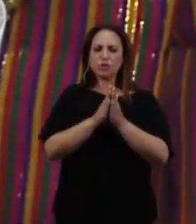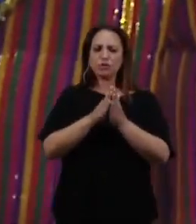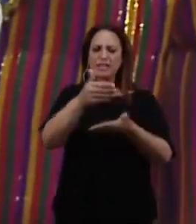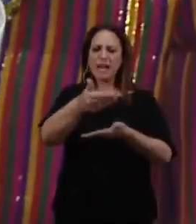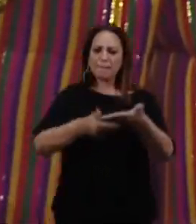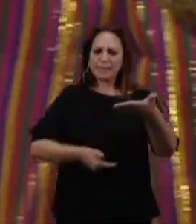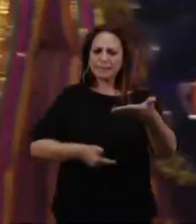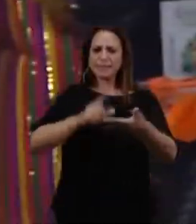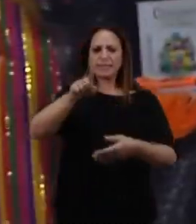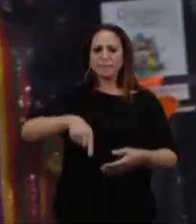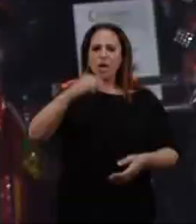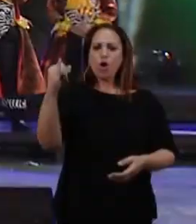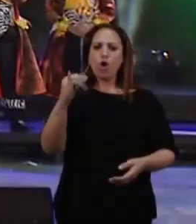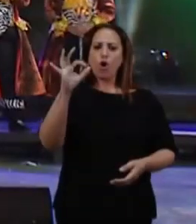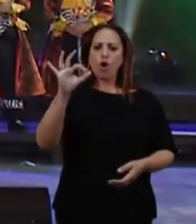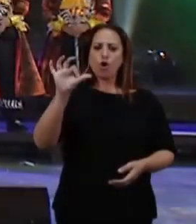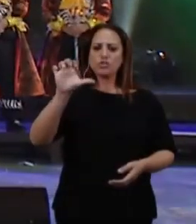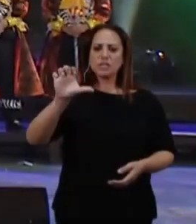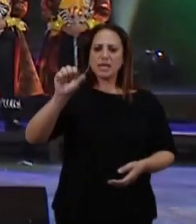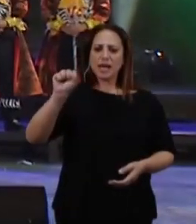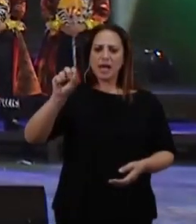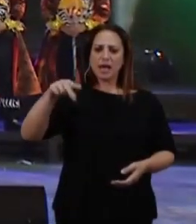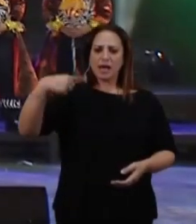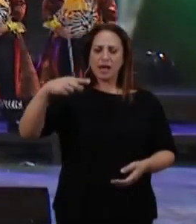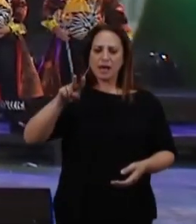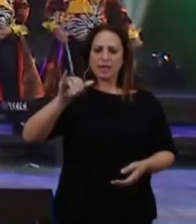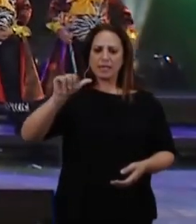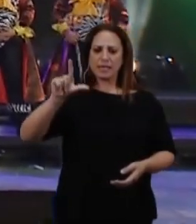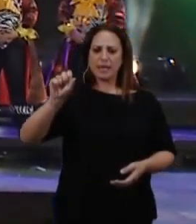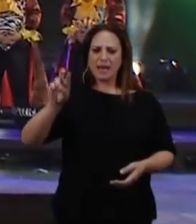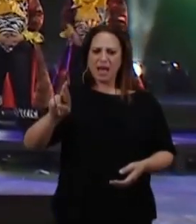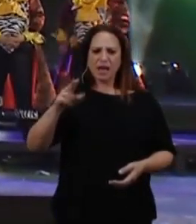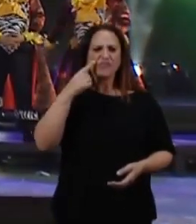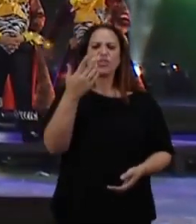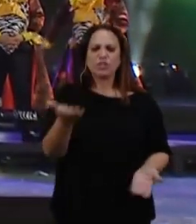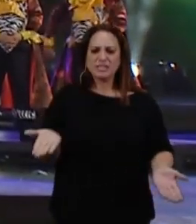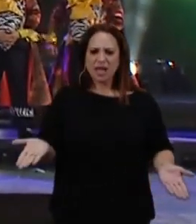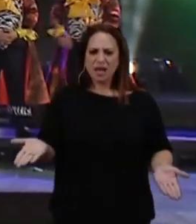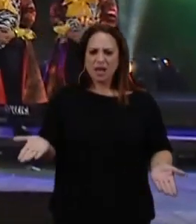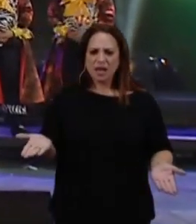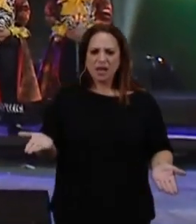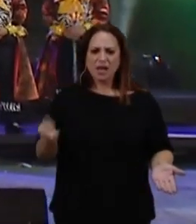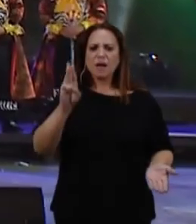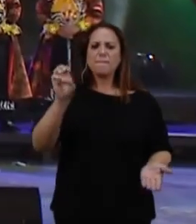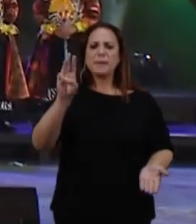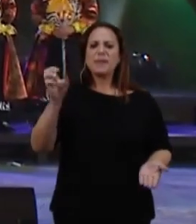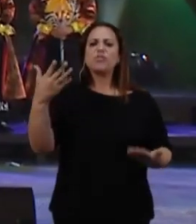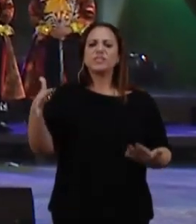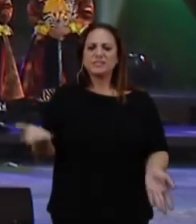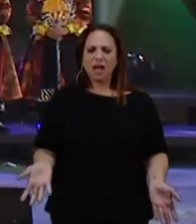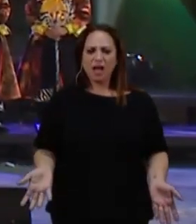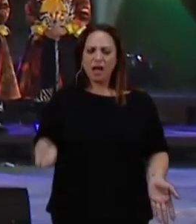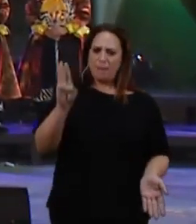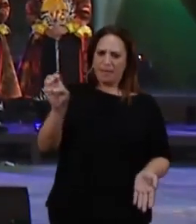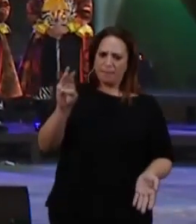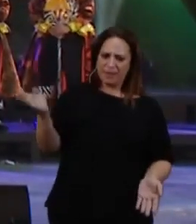que estará por aquí. No sé dónde está por aquí. ¿Dónde está? José Aguilar. ¿Dónde está Pepe Aguilar? Pepe. Pepe,